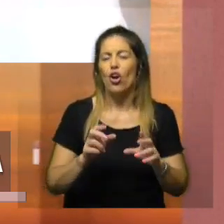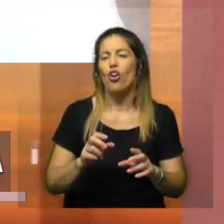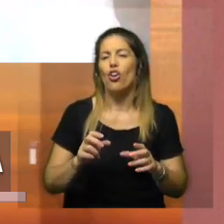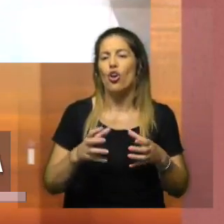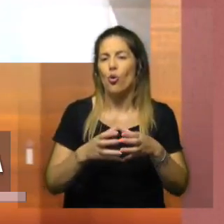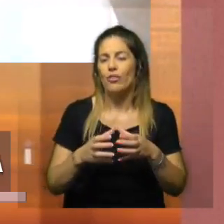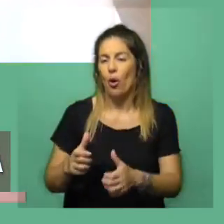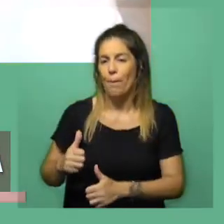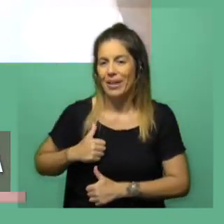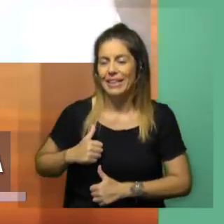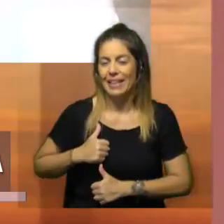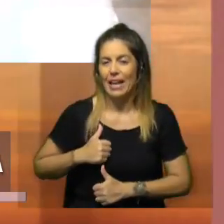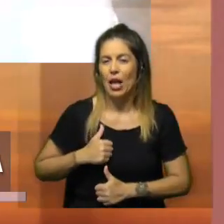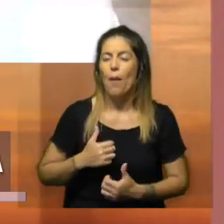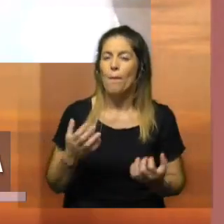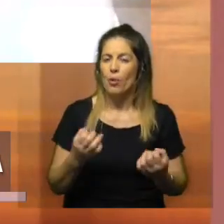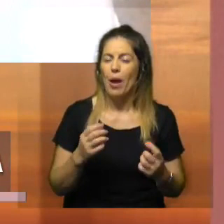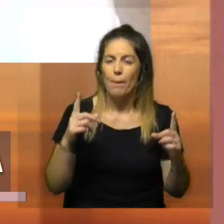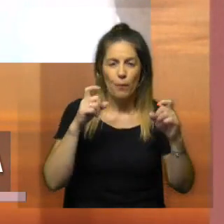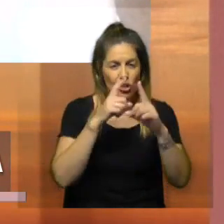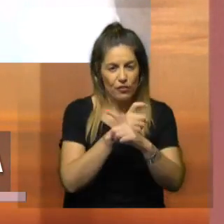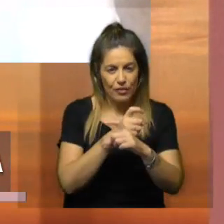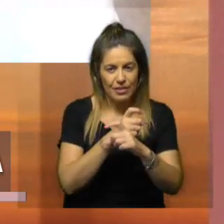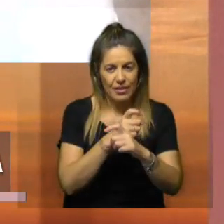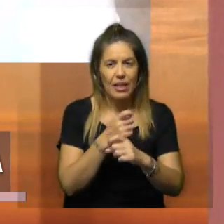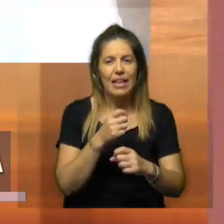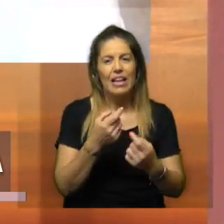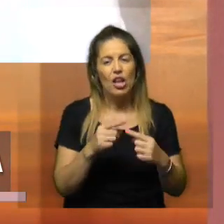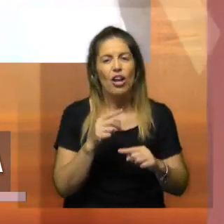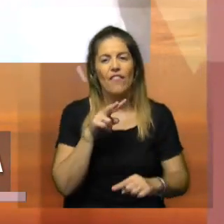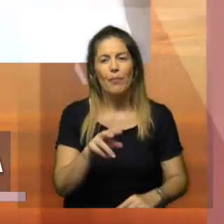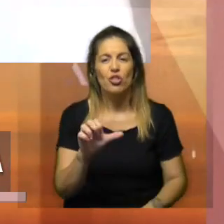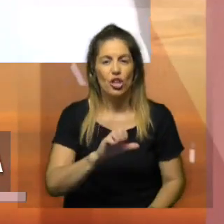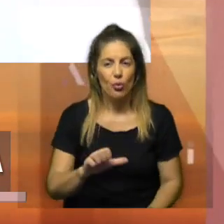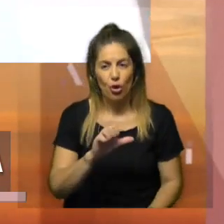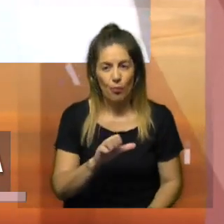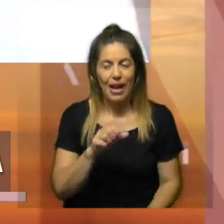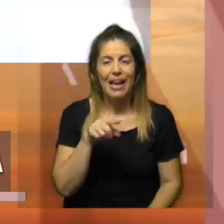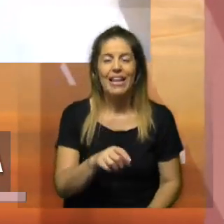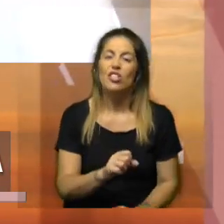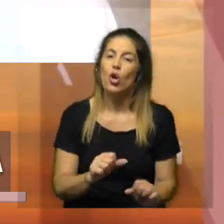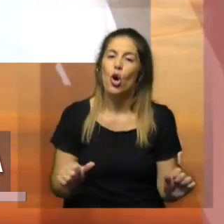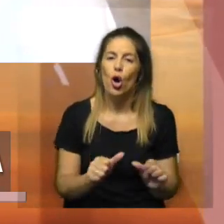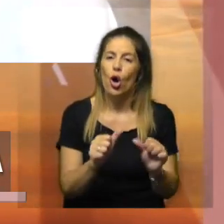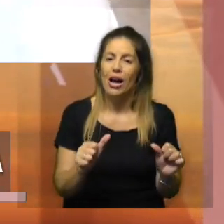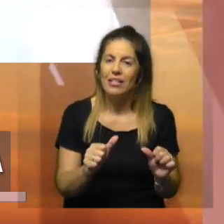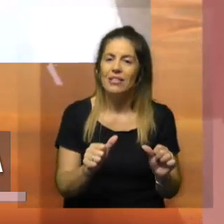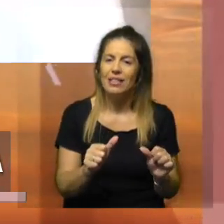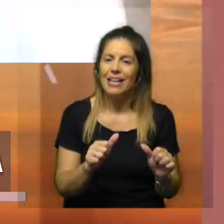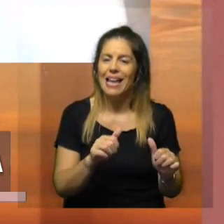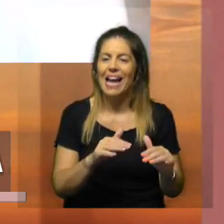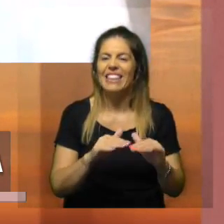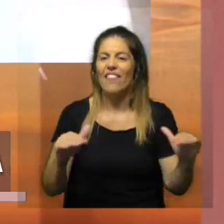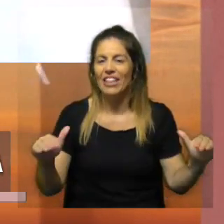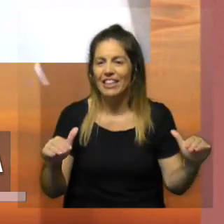particular y mucho más complejo que otros casos, como podemos ver en Europa, de las acciones de estas ultraderechas, y eso pone a la estabilidad